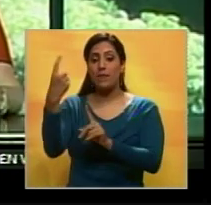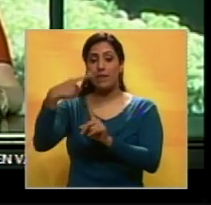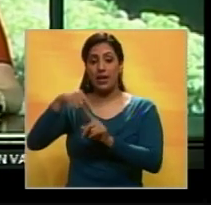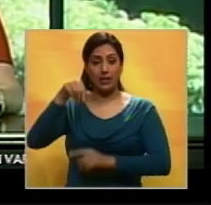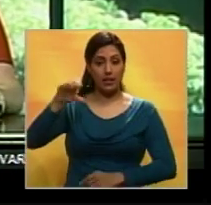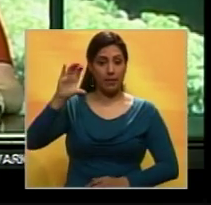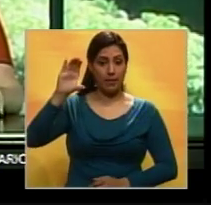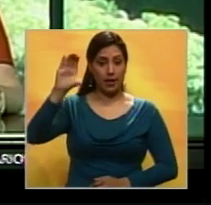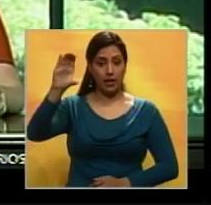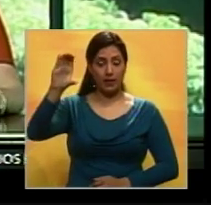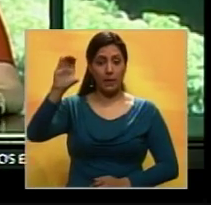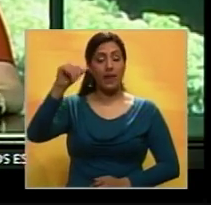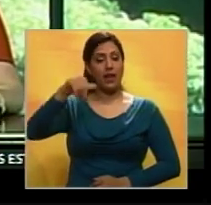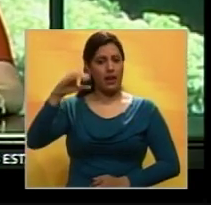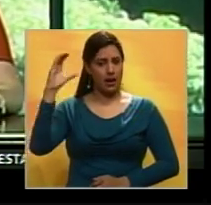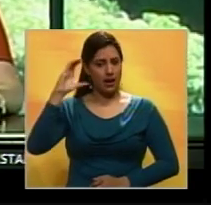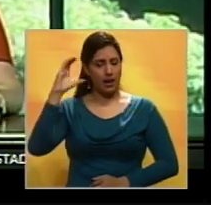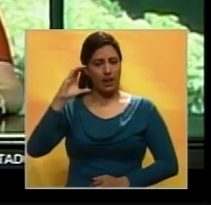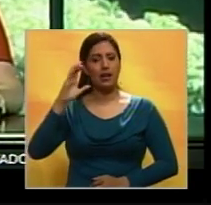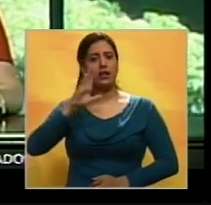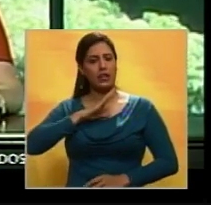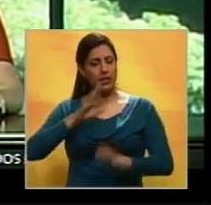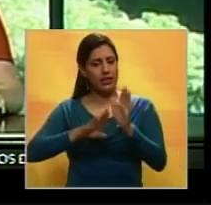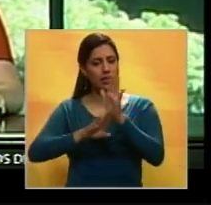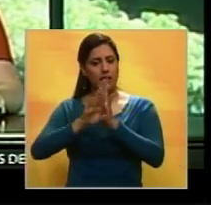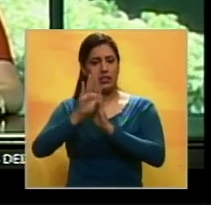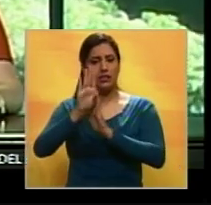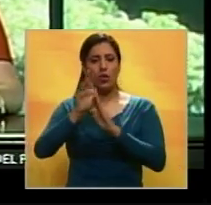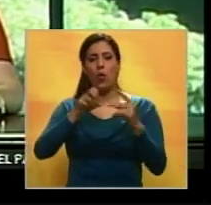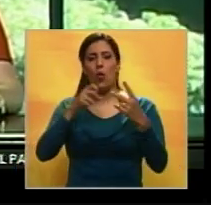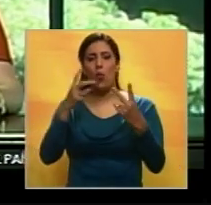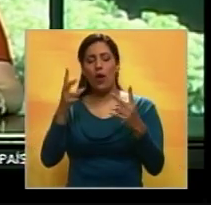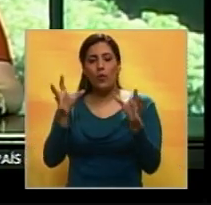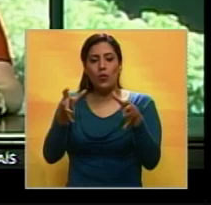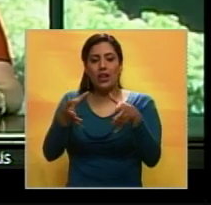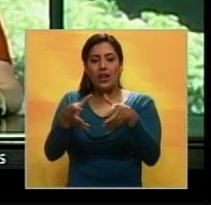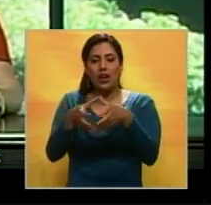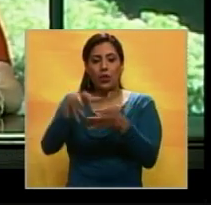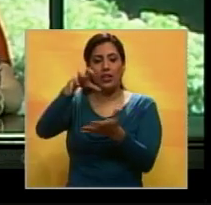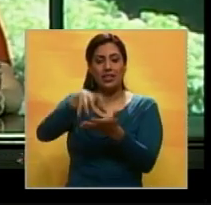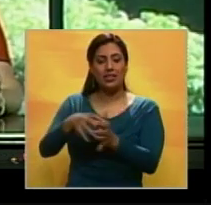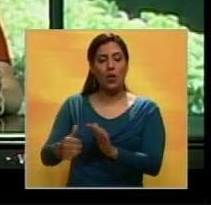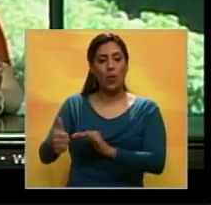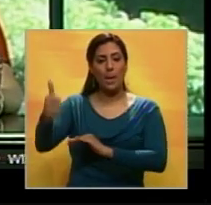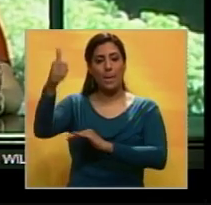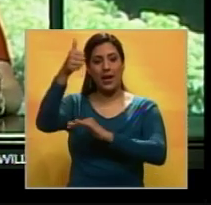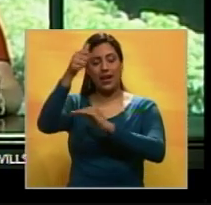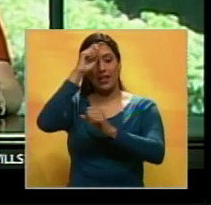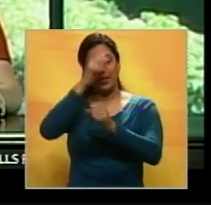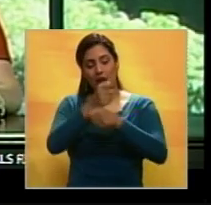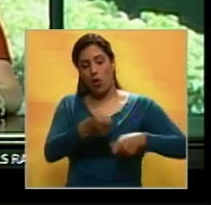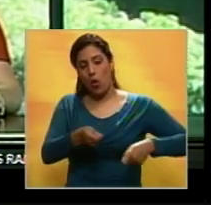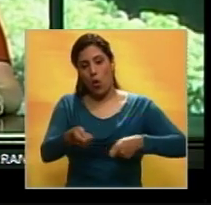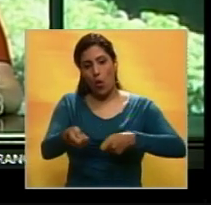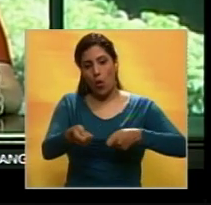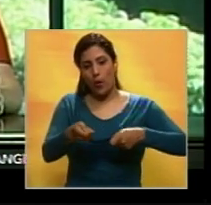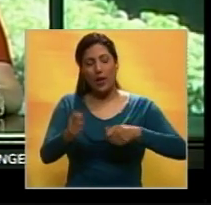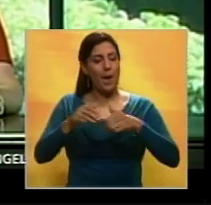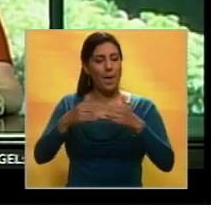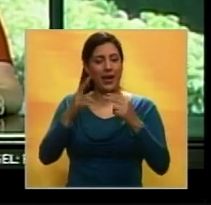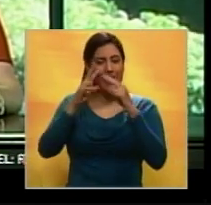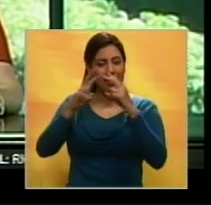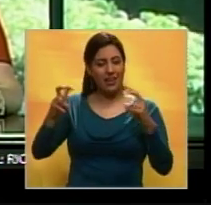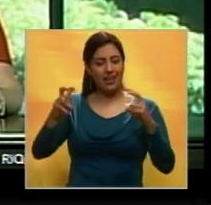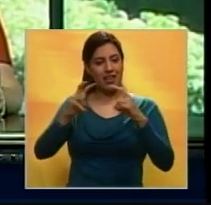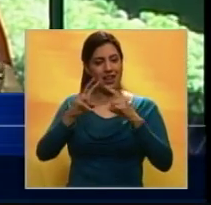nuestro país. En Caracas se está desarrollando la reunión del Estado Mayor de la clase obrera para la